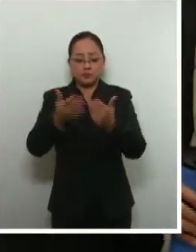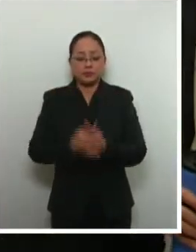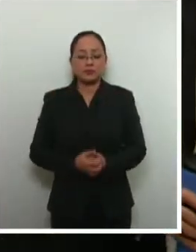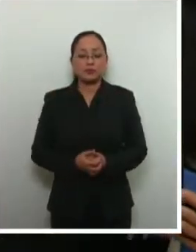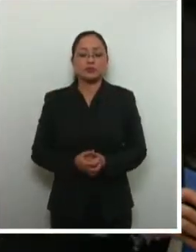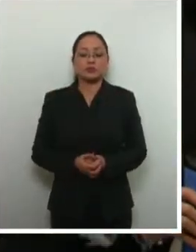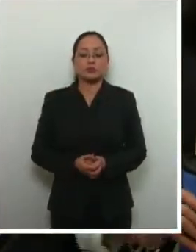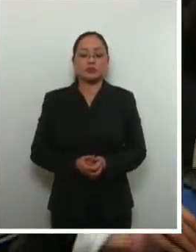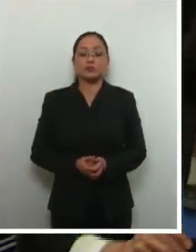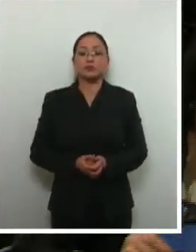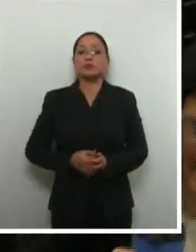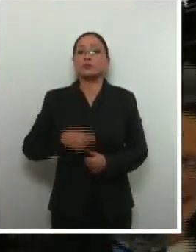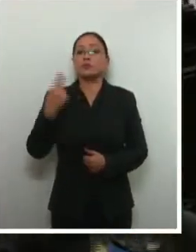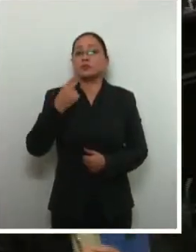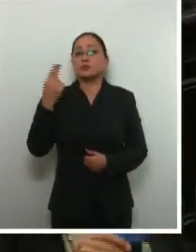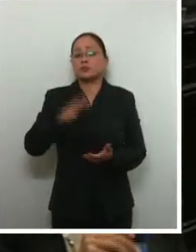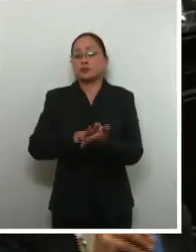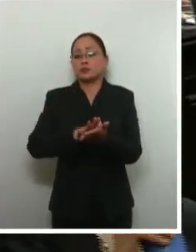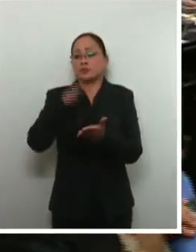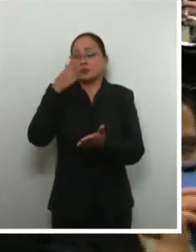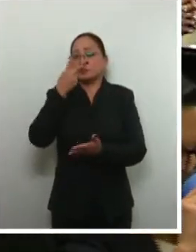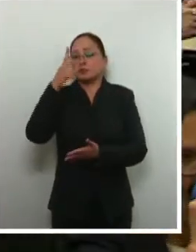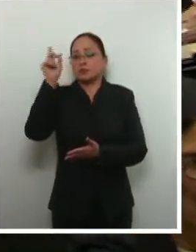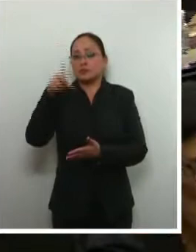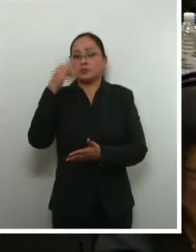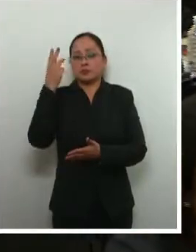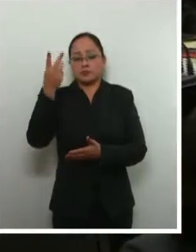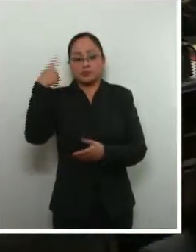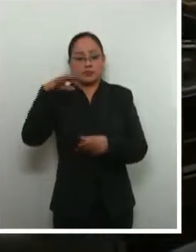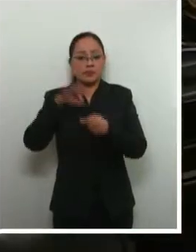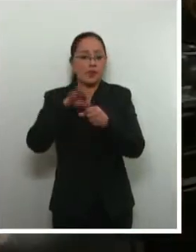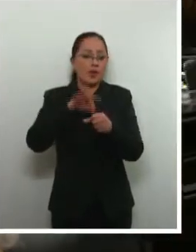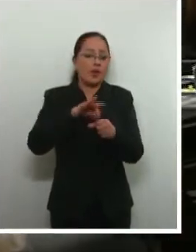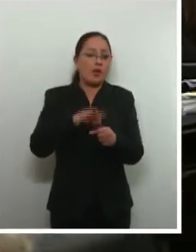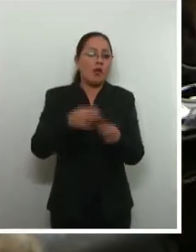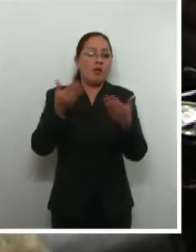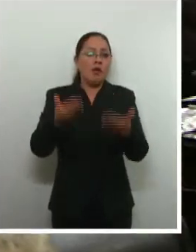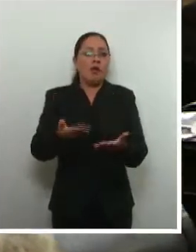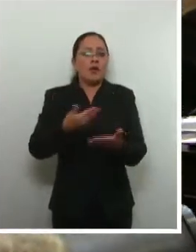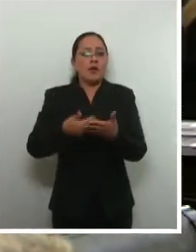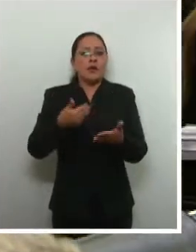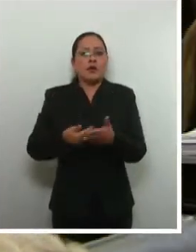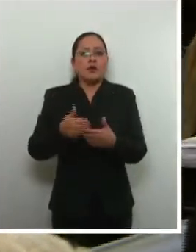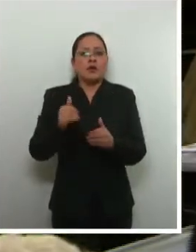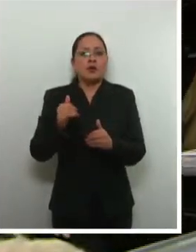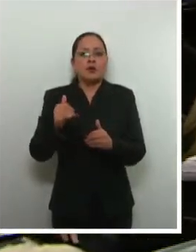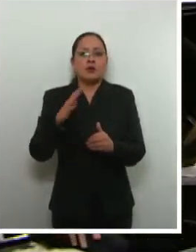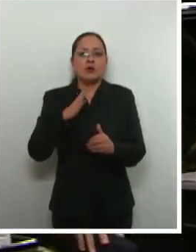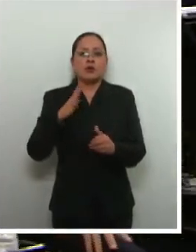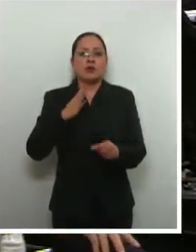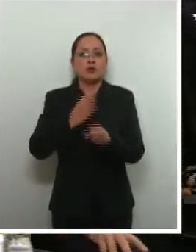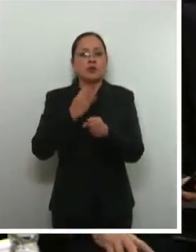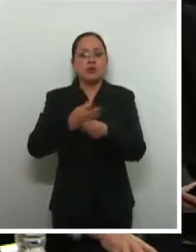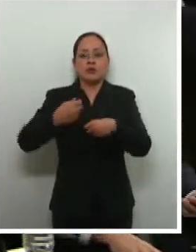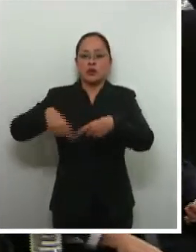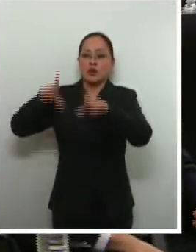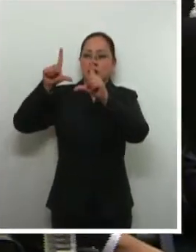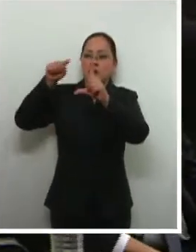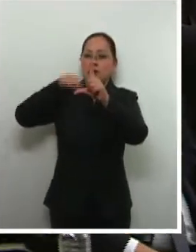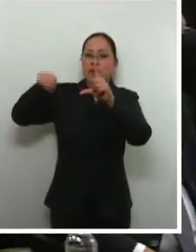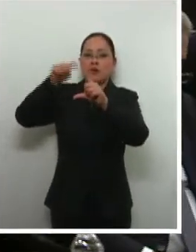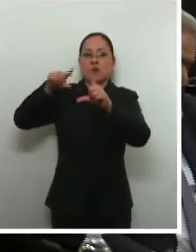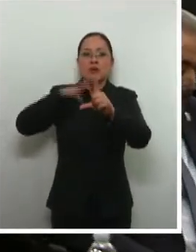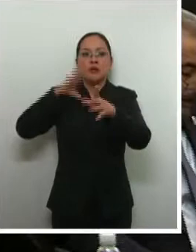reservados. Se necesita una mayoría calificada y podremos decir que se está cumpliendo, puesto que en el tablero electrónico